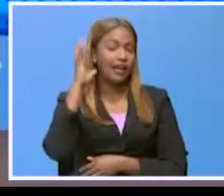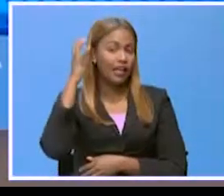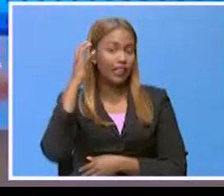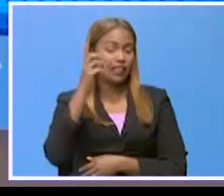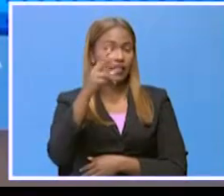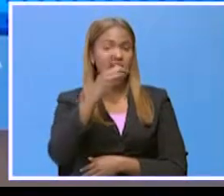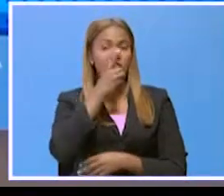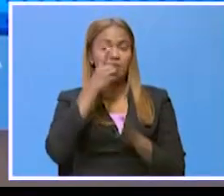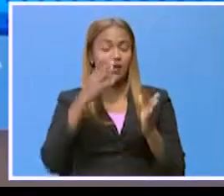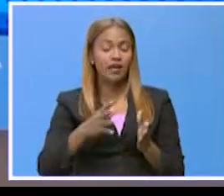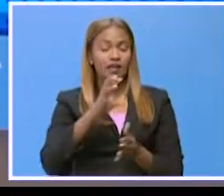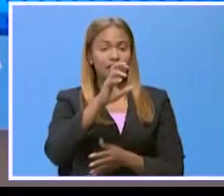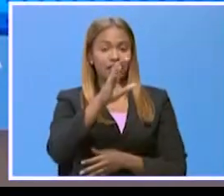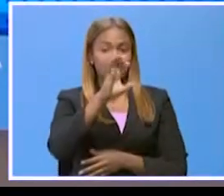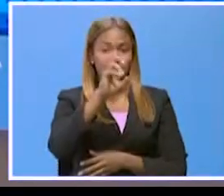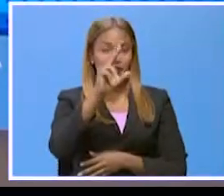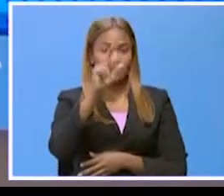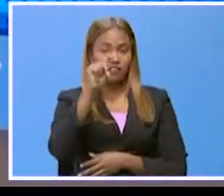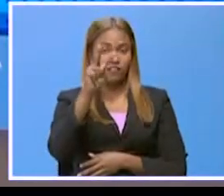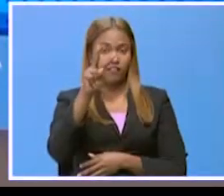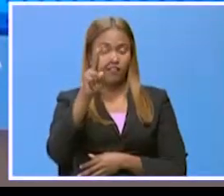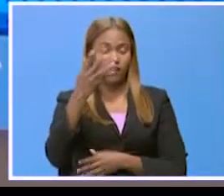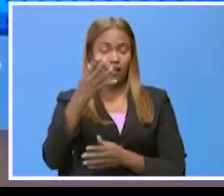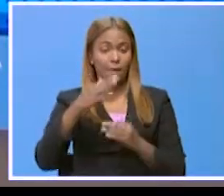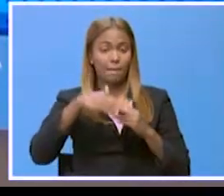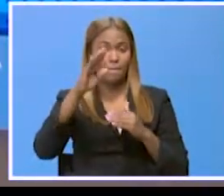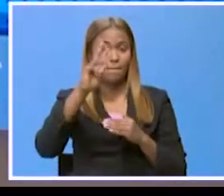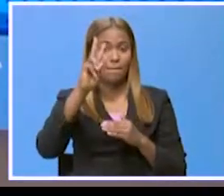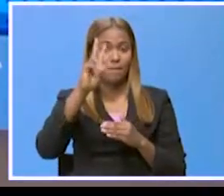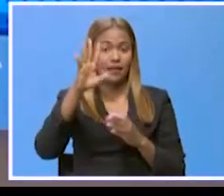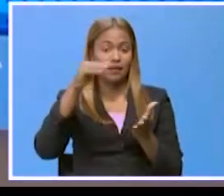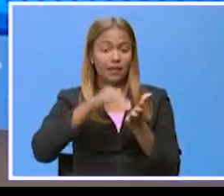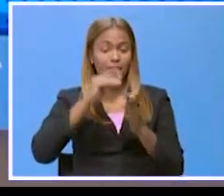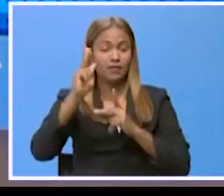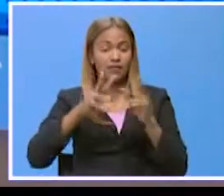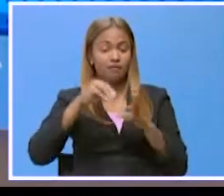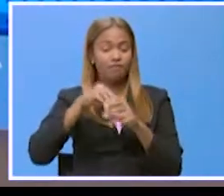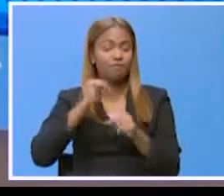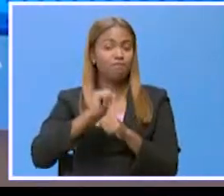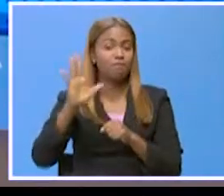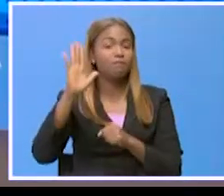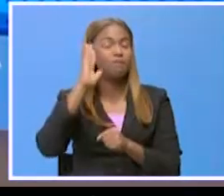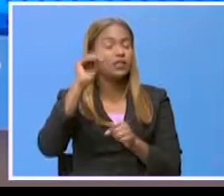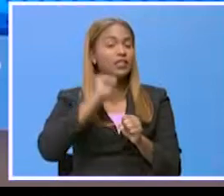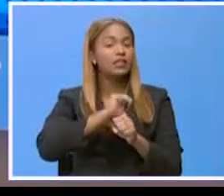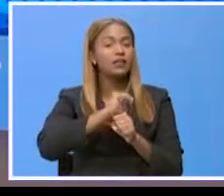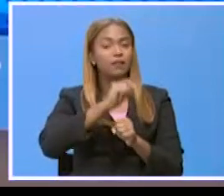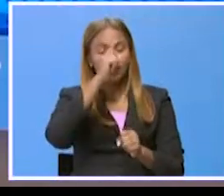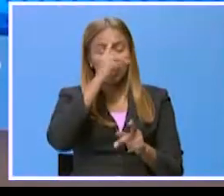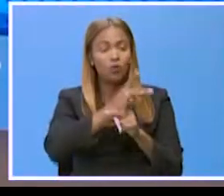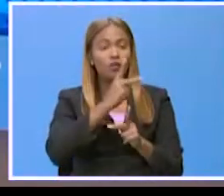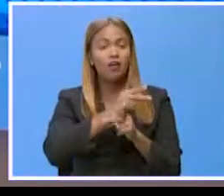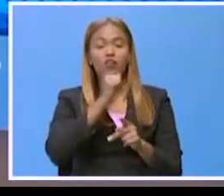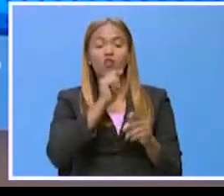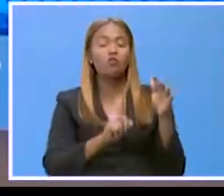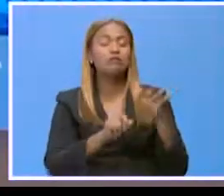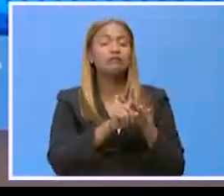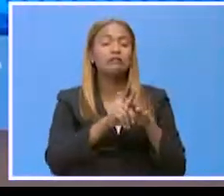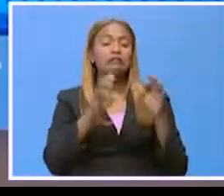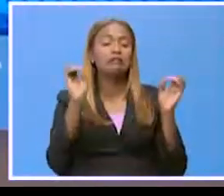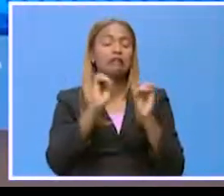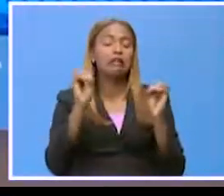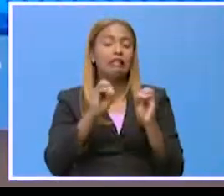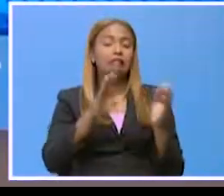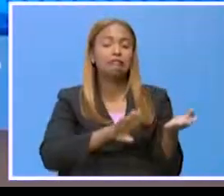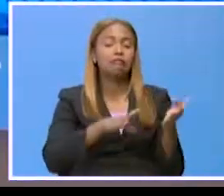star tv que los más de 25 mil efectivos de esa institución trabajarán para prevenir daños o pérdidas tanto de